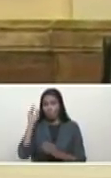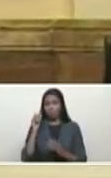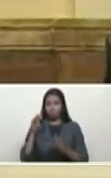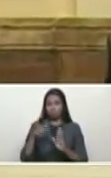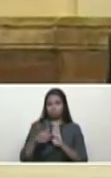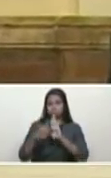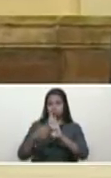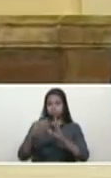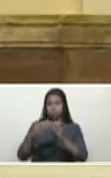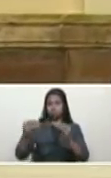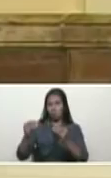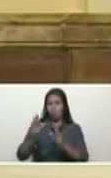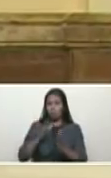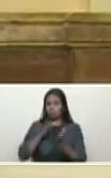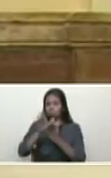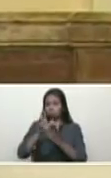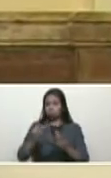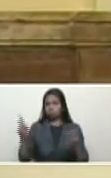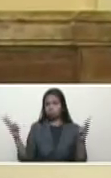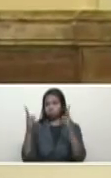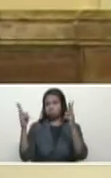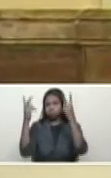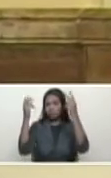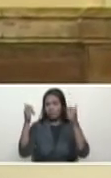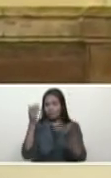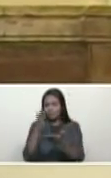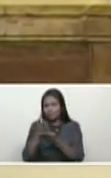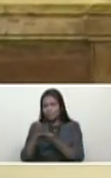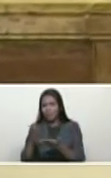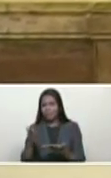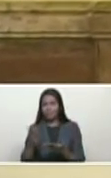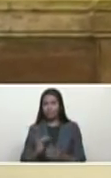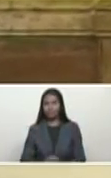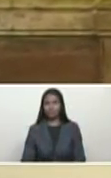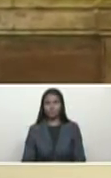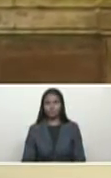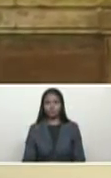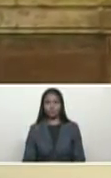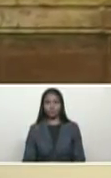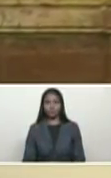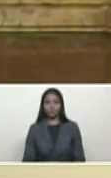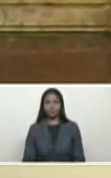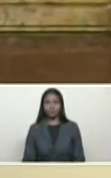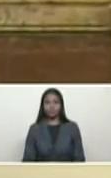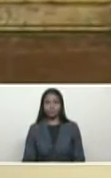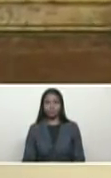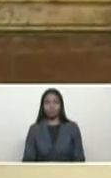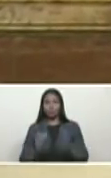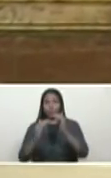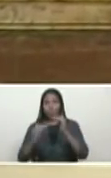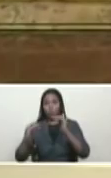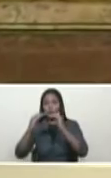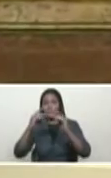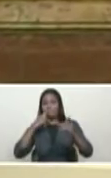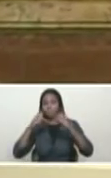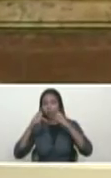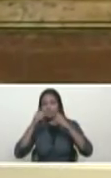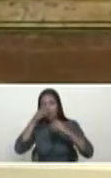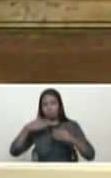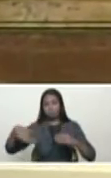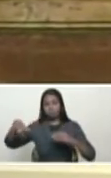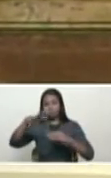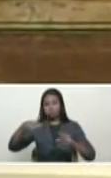circunstancia y salir airosos victoriosos como hemos salido estabilidad política con pueblo